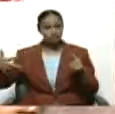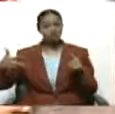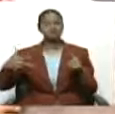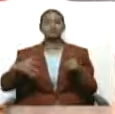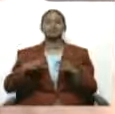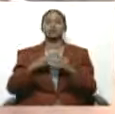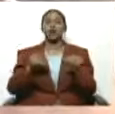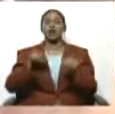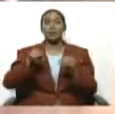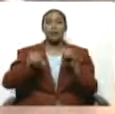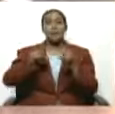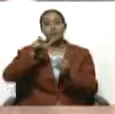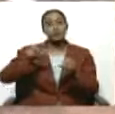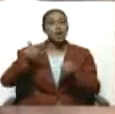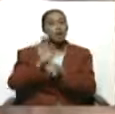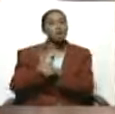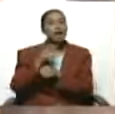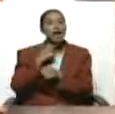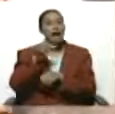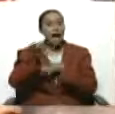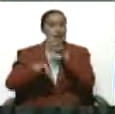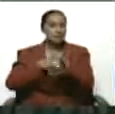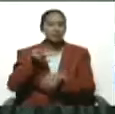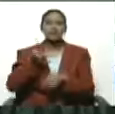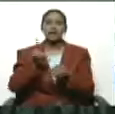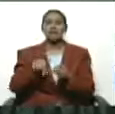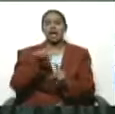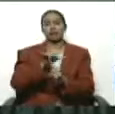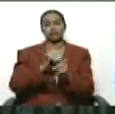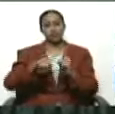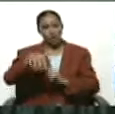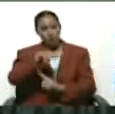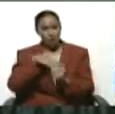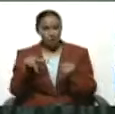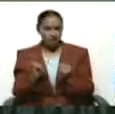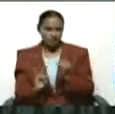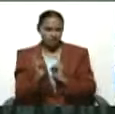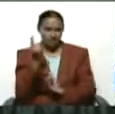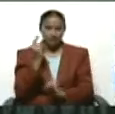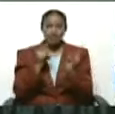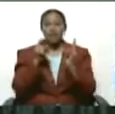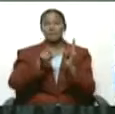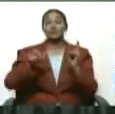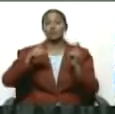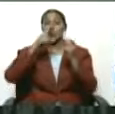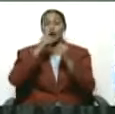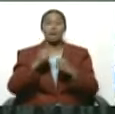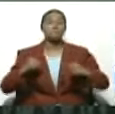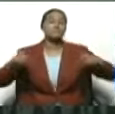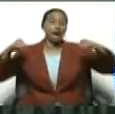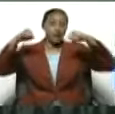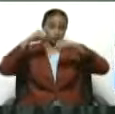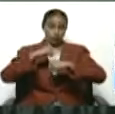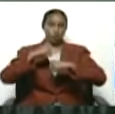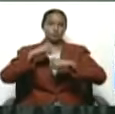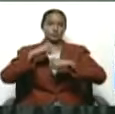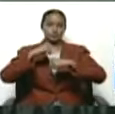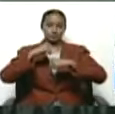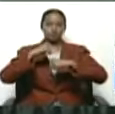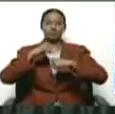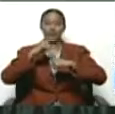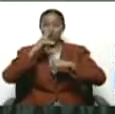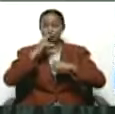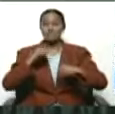activa, órganos de seguridad ciudadana, adultos mayores, que es una de las más grandes fuerzas que tiene este país, los